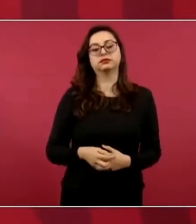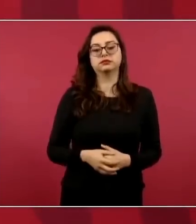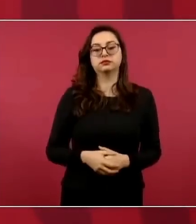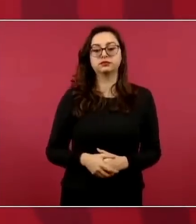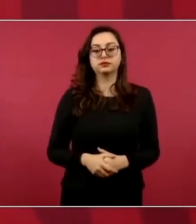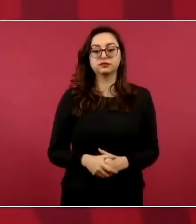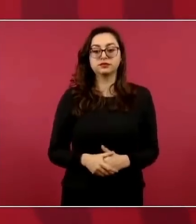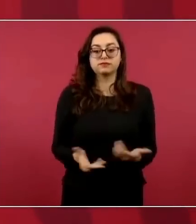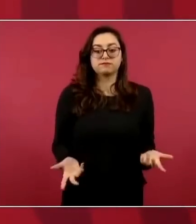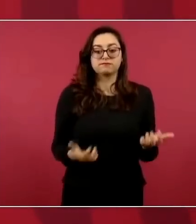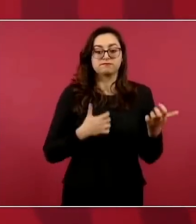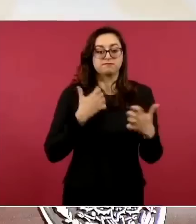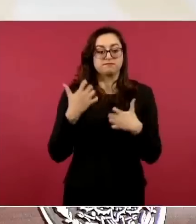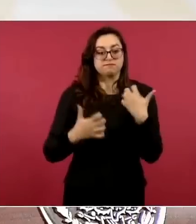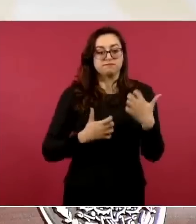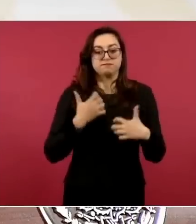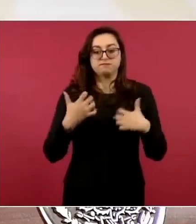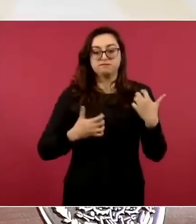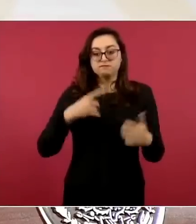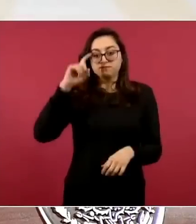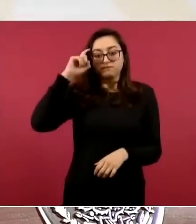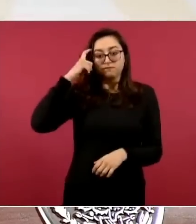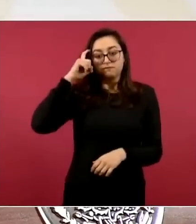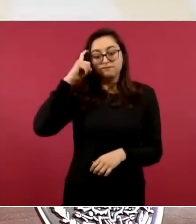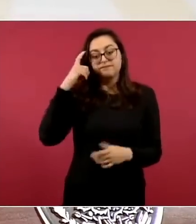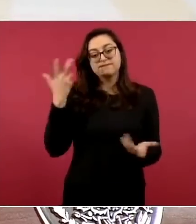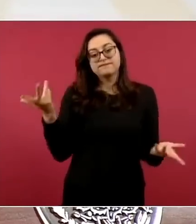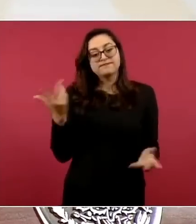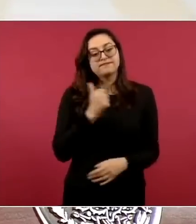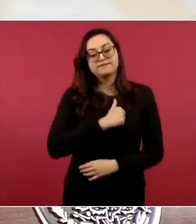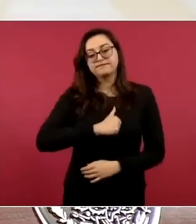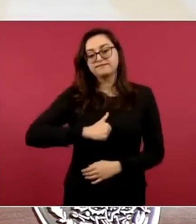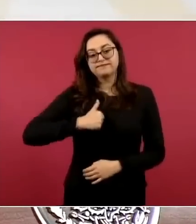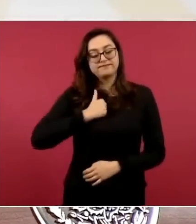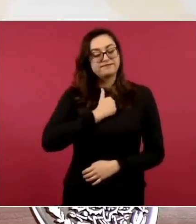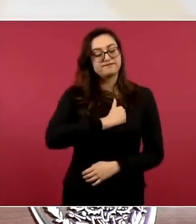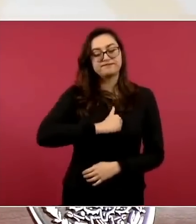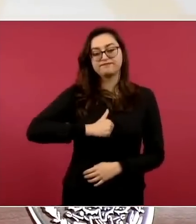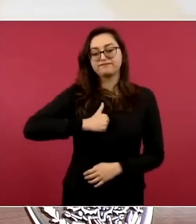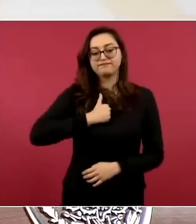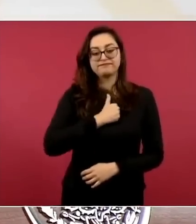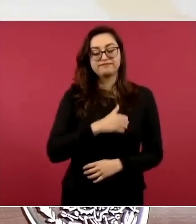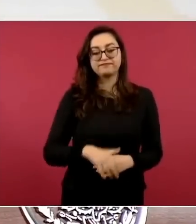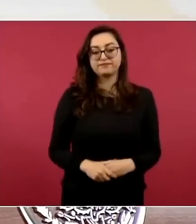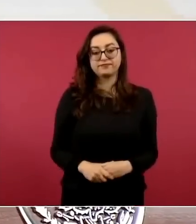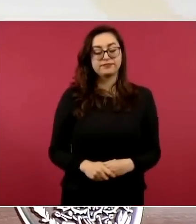que estén enojados. Por eso hay que investigar bien